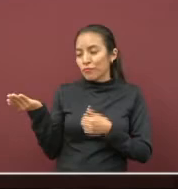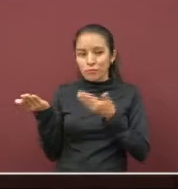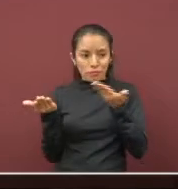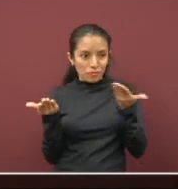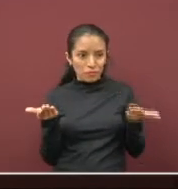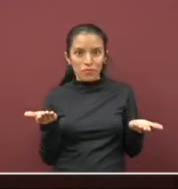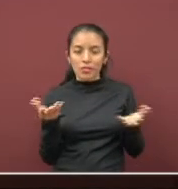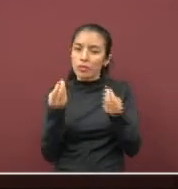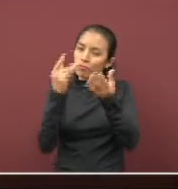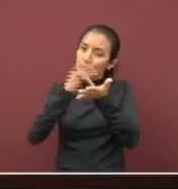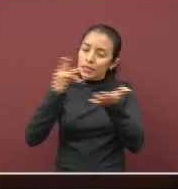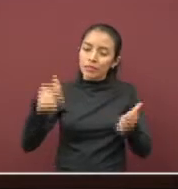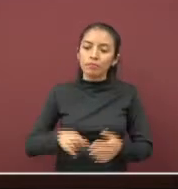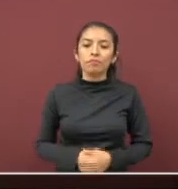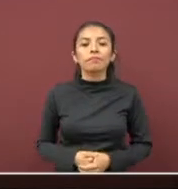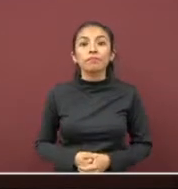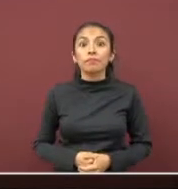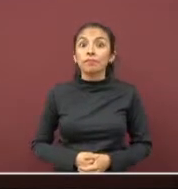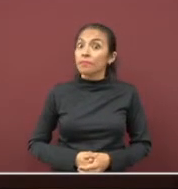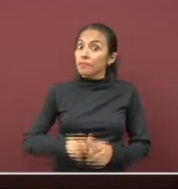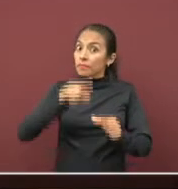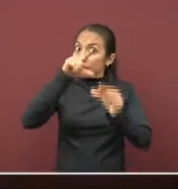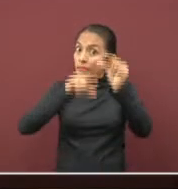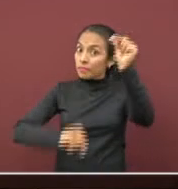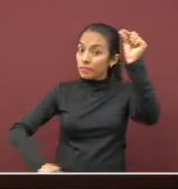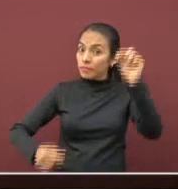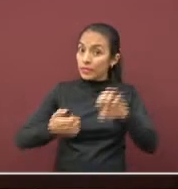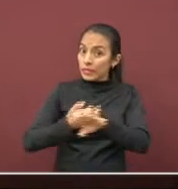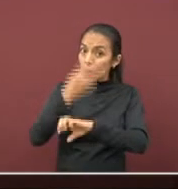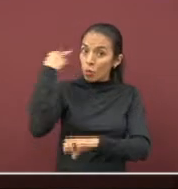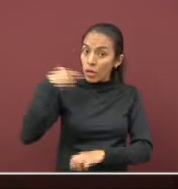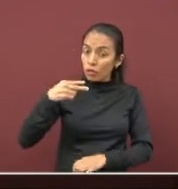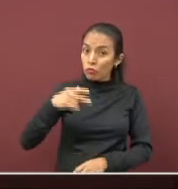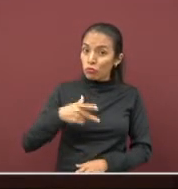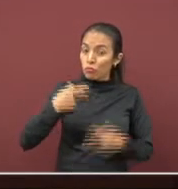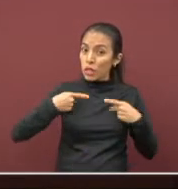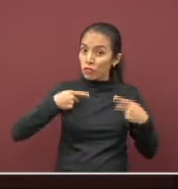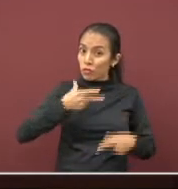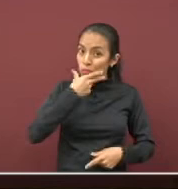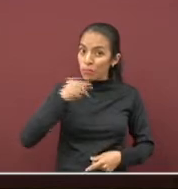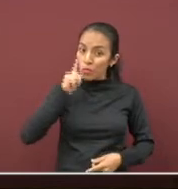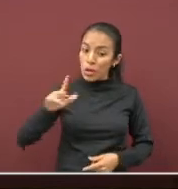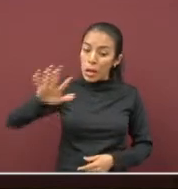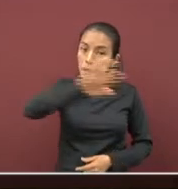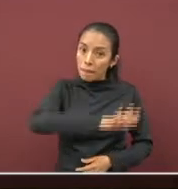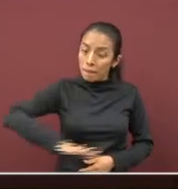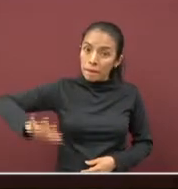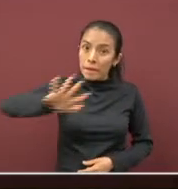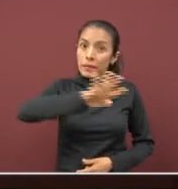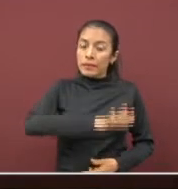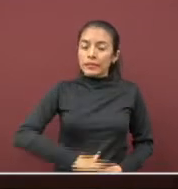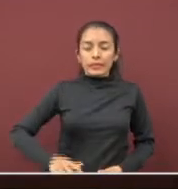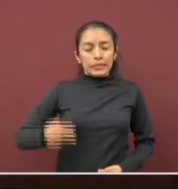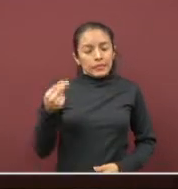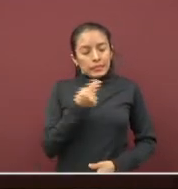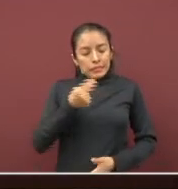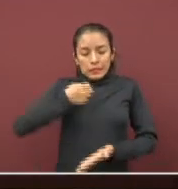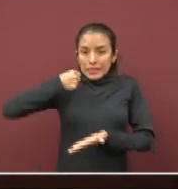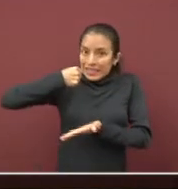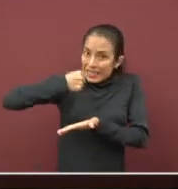veracruzanas y veracruzanos debemos insistir en la prevención